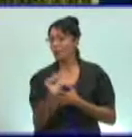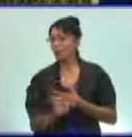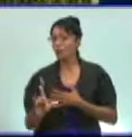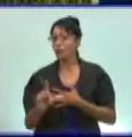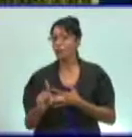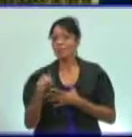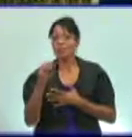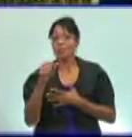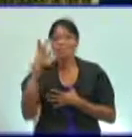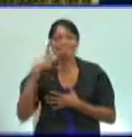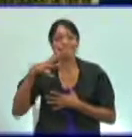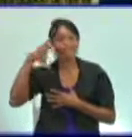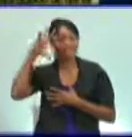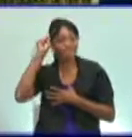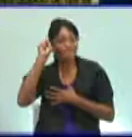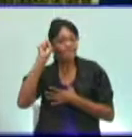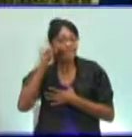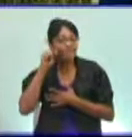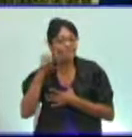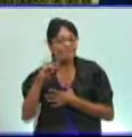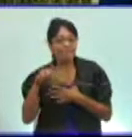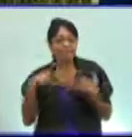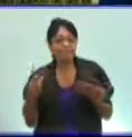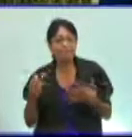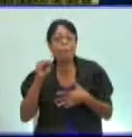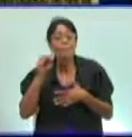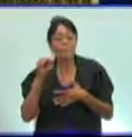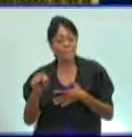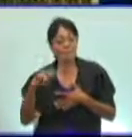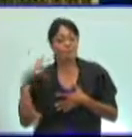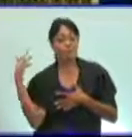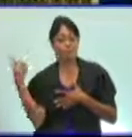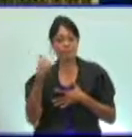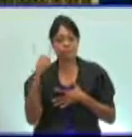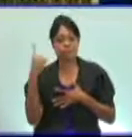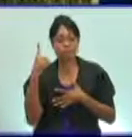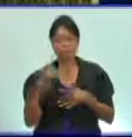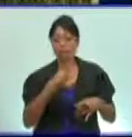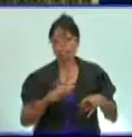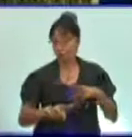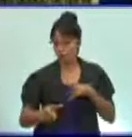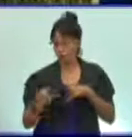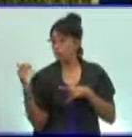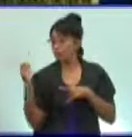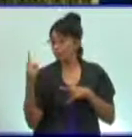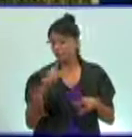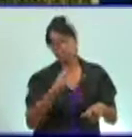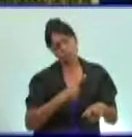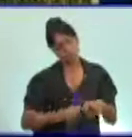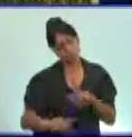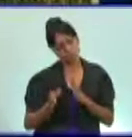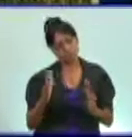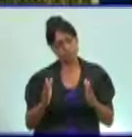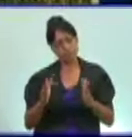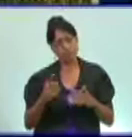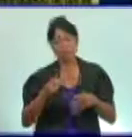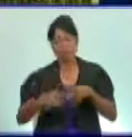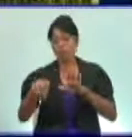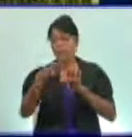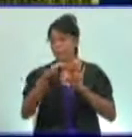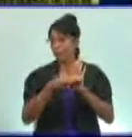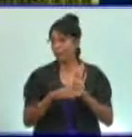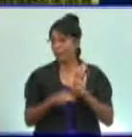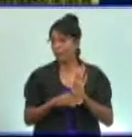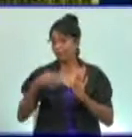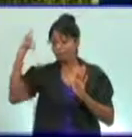cuenta de que son para este fenómeno meteorológico y para otros fenómenos existen otras fases y otro tipo de medidas que ha tomado el